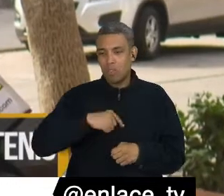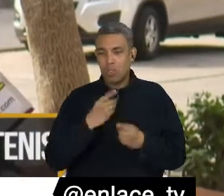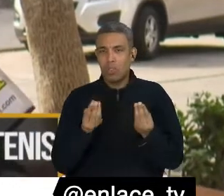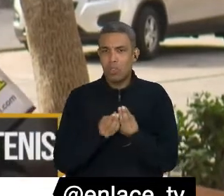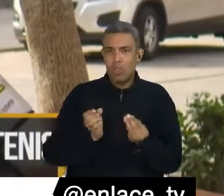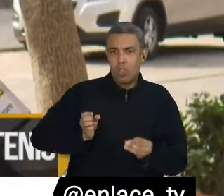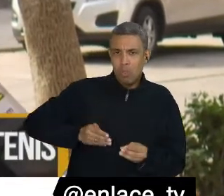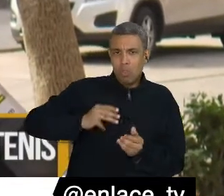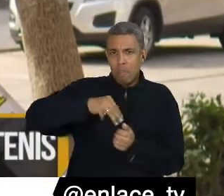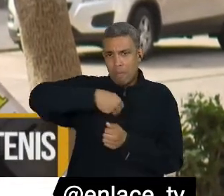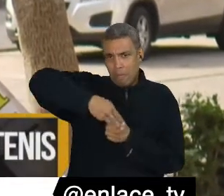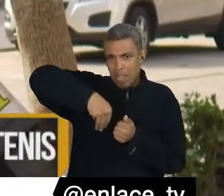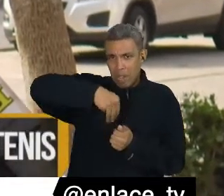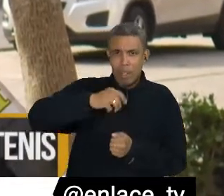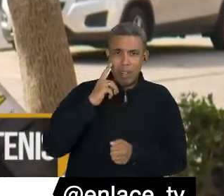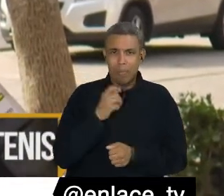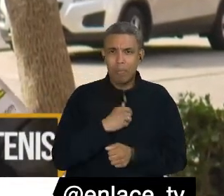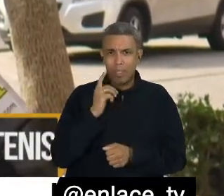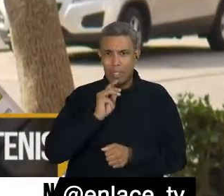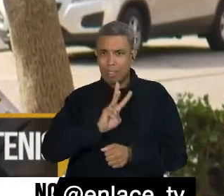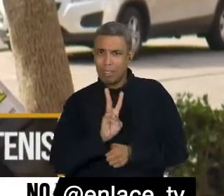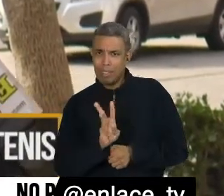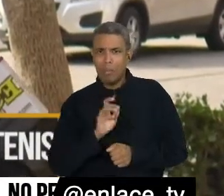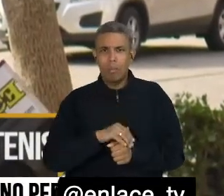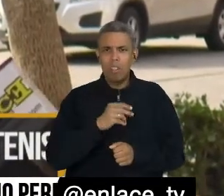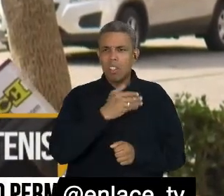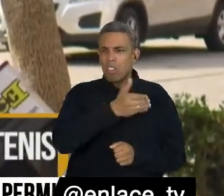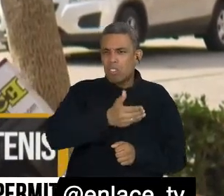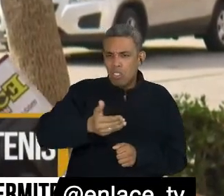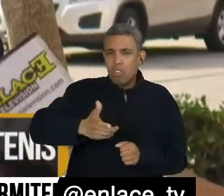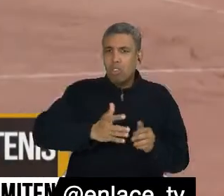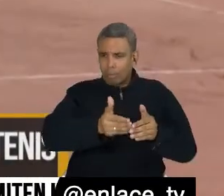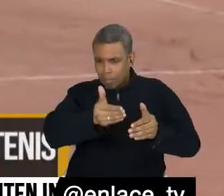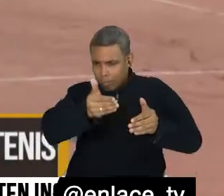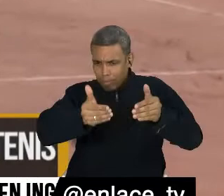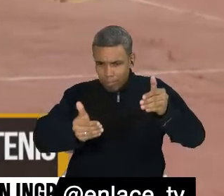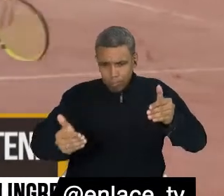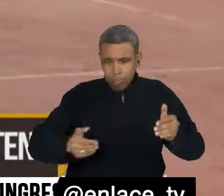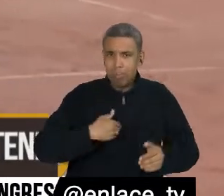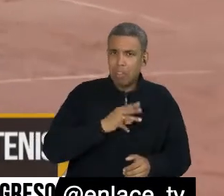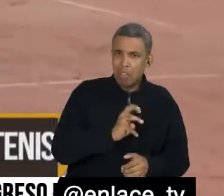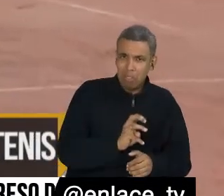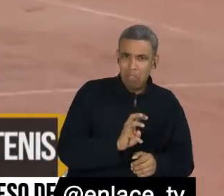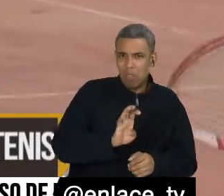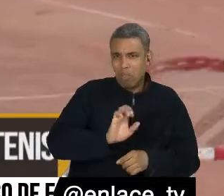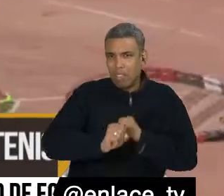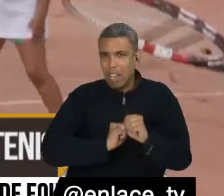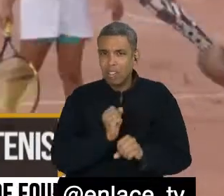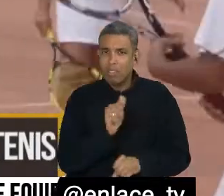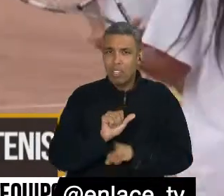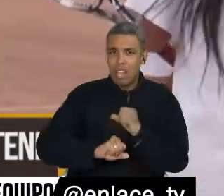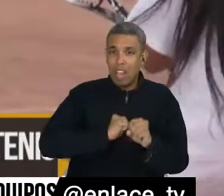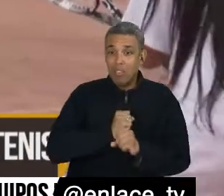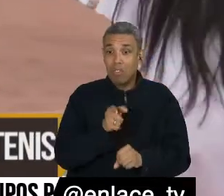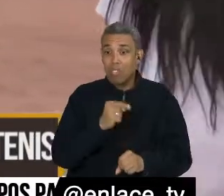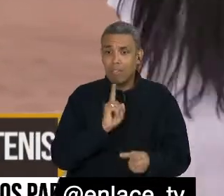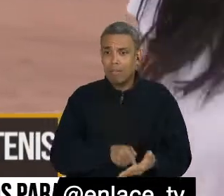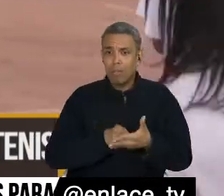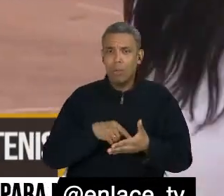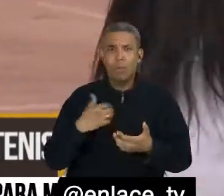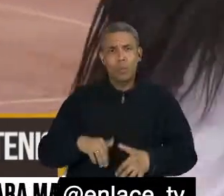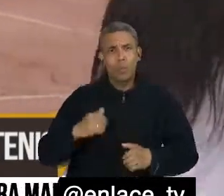de edades de 6, 5, 8 años, 9, 10 y 12 años. Con estas victorias de los más pequeños se muestra en el ámbito regional